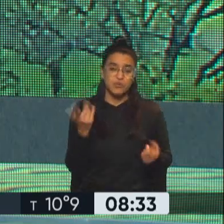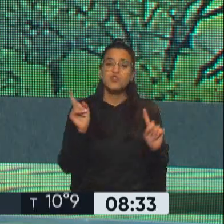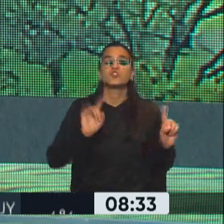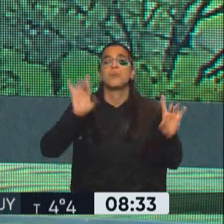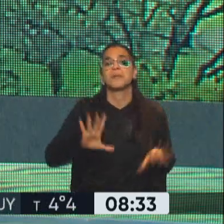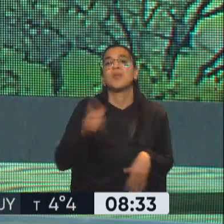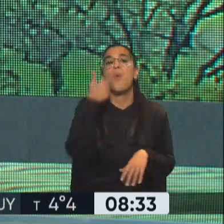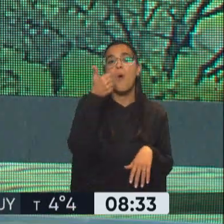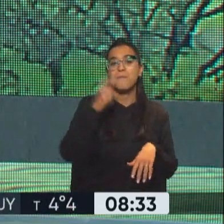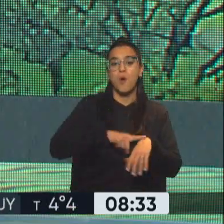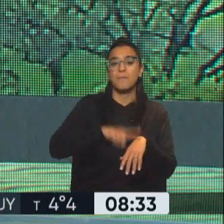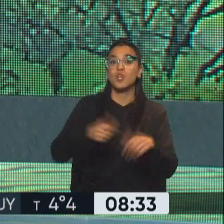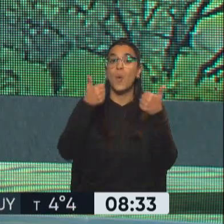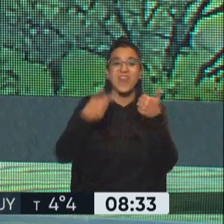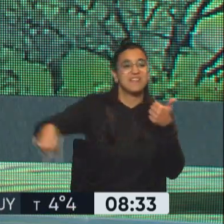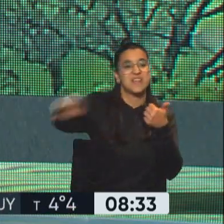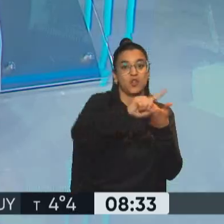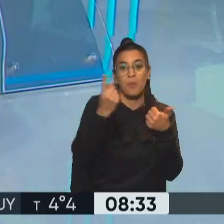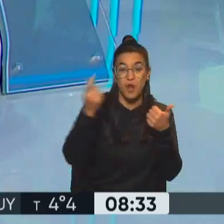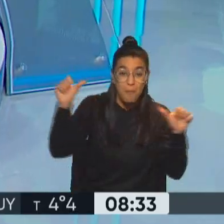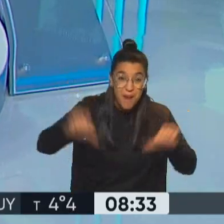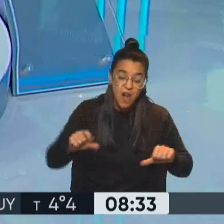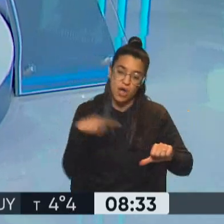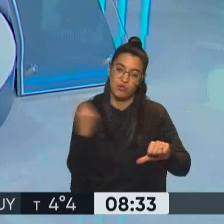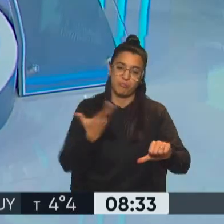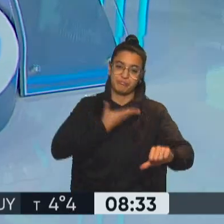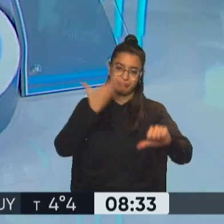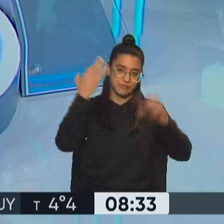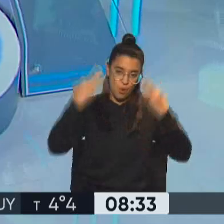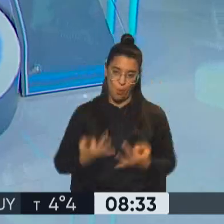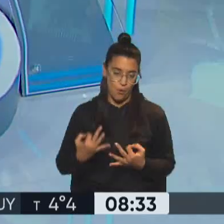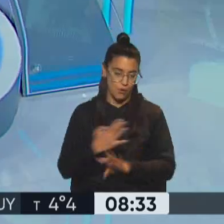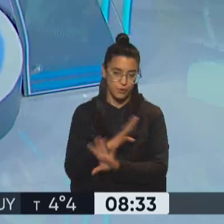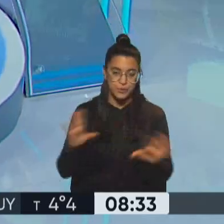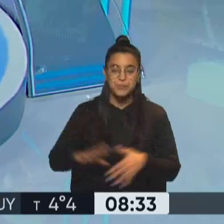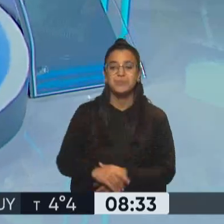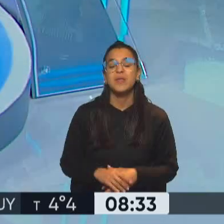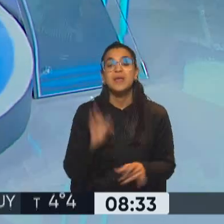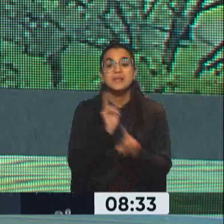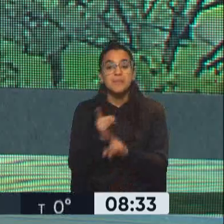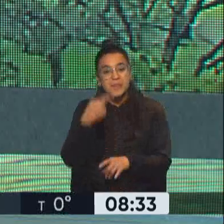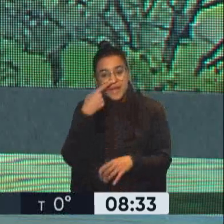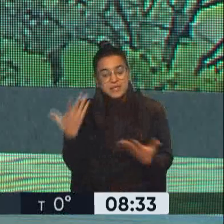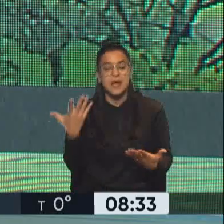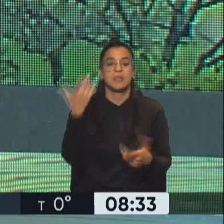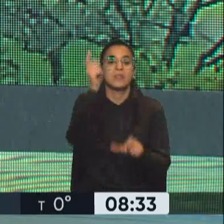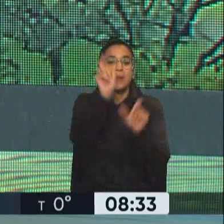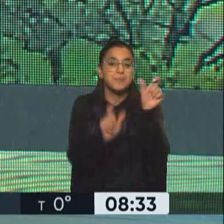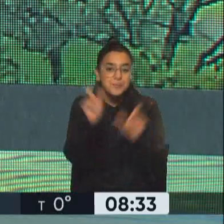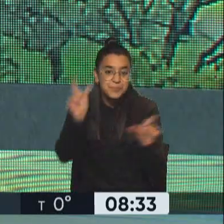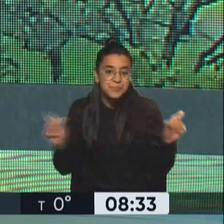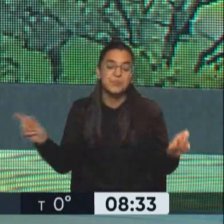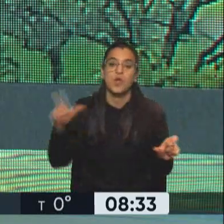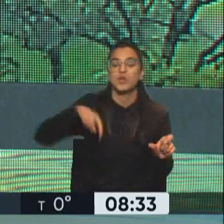economía benefician a todos, pero los malos a todos seguro, ¿eh? Así es. Así que siempre es interesante poder hablar con diferentes actores de